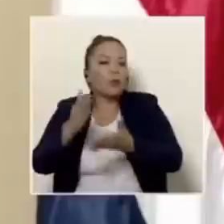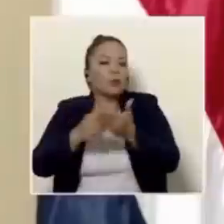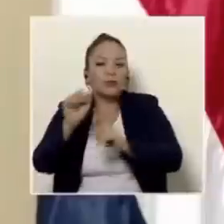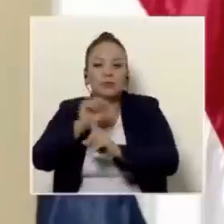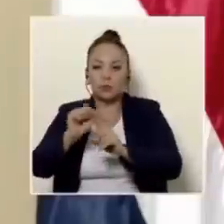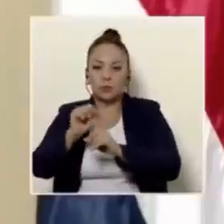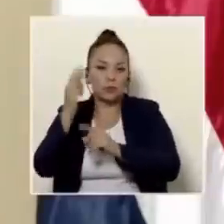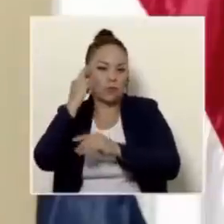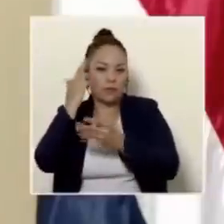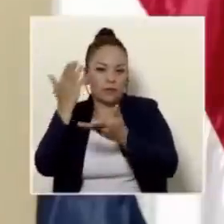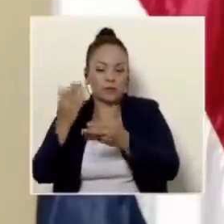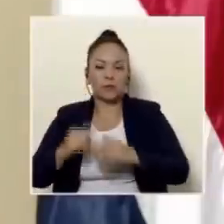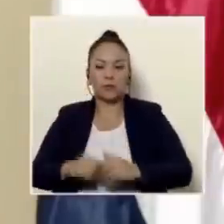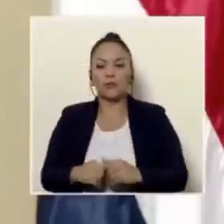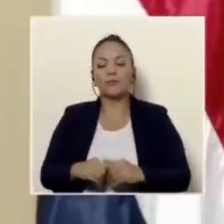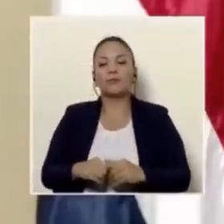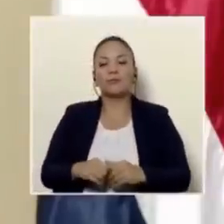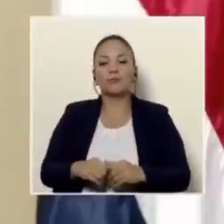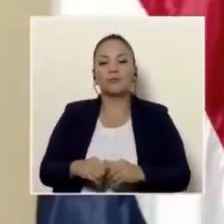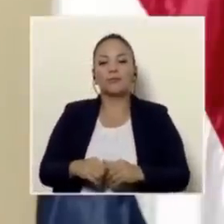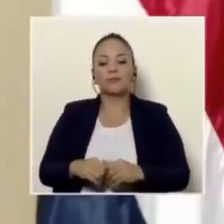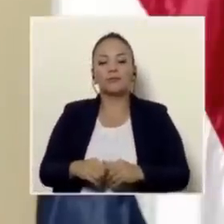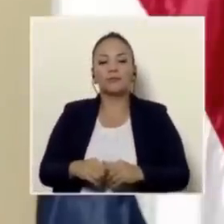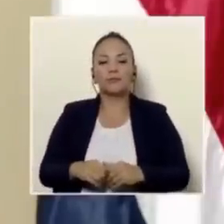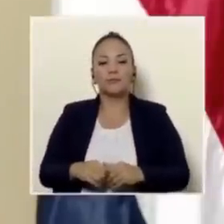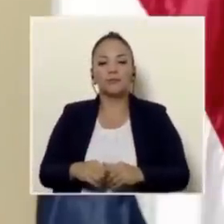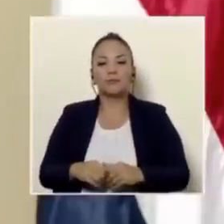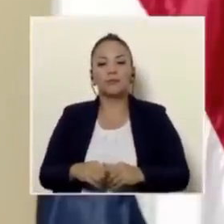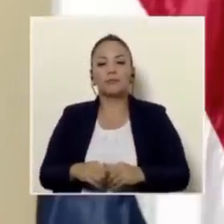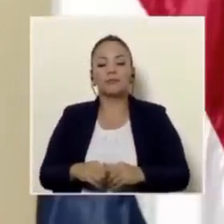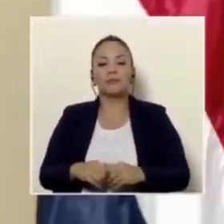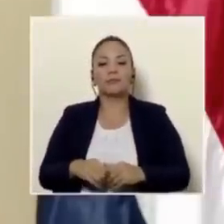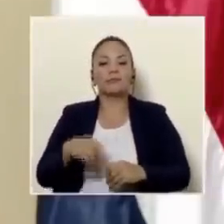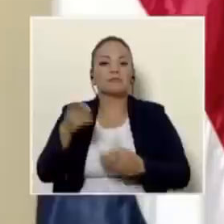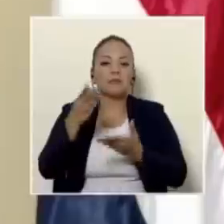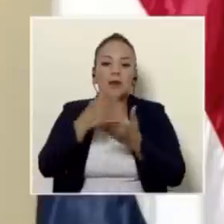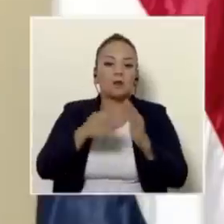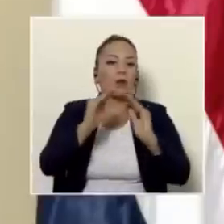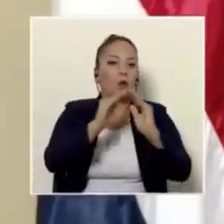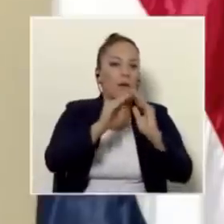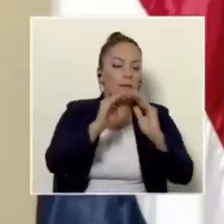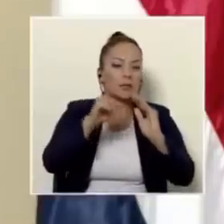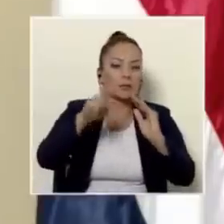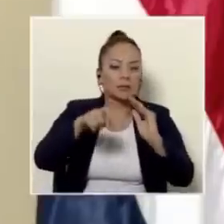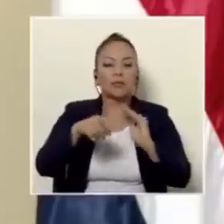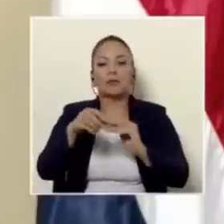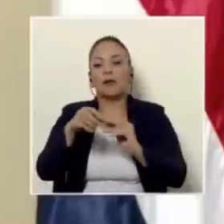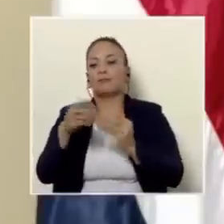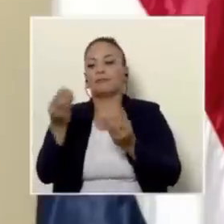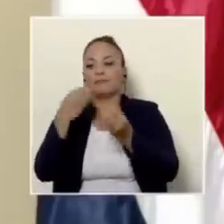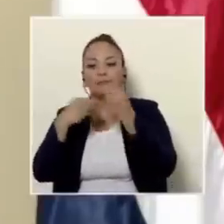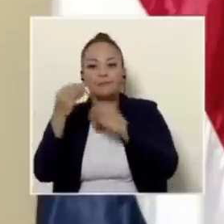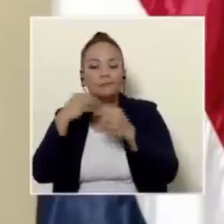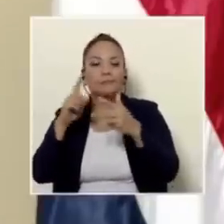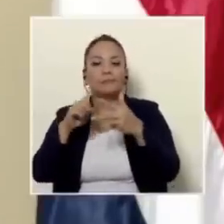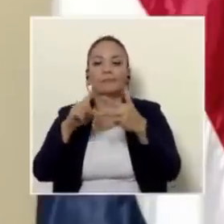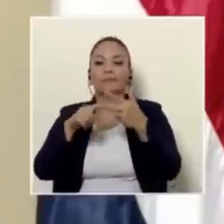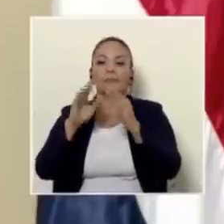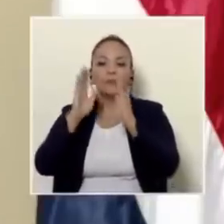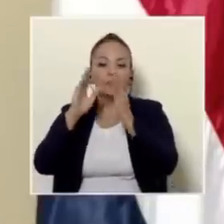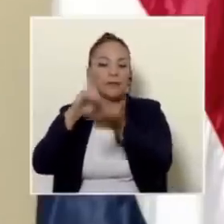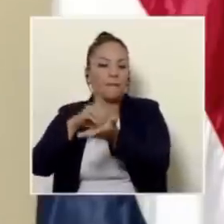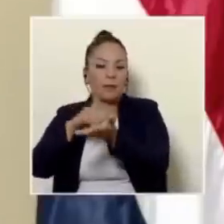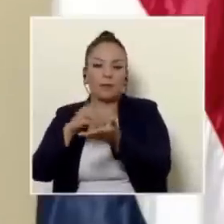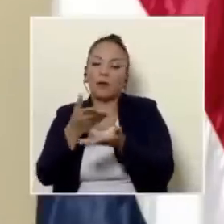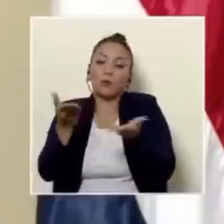u otra razón mediante el alojamientos, alimentación, asistencia médica